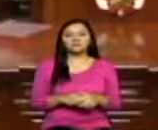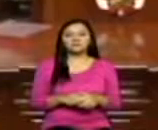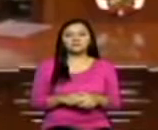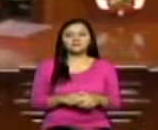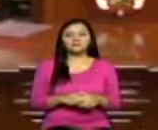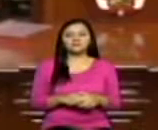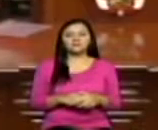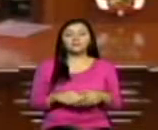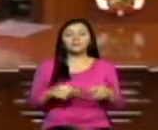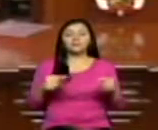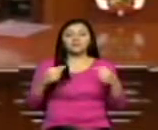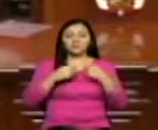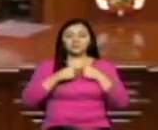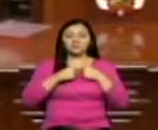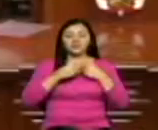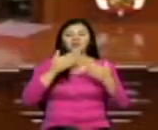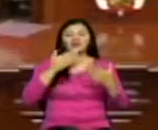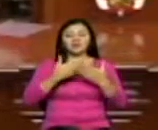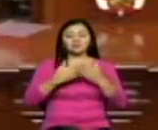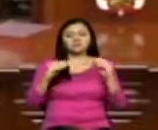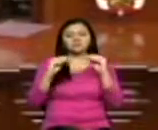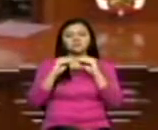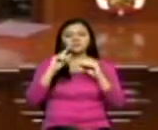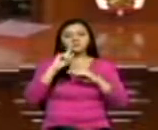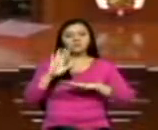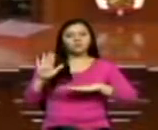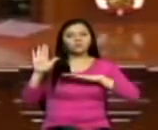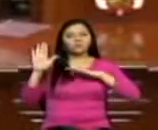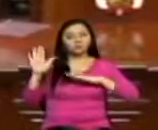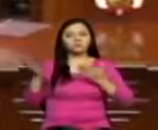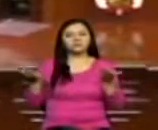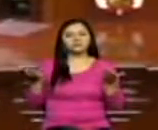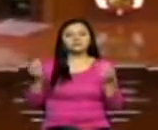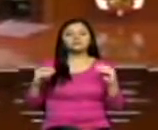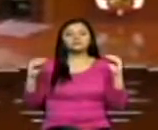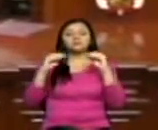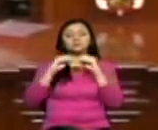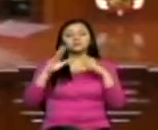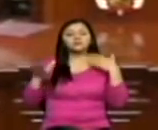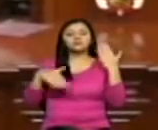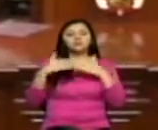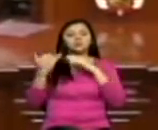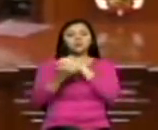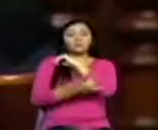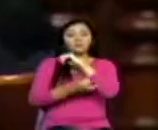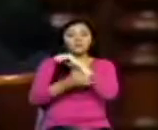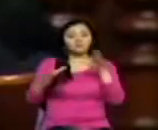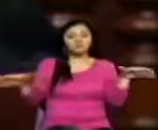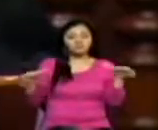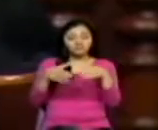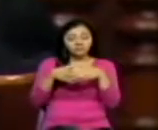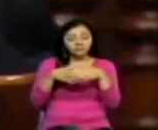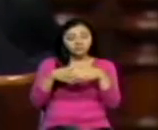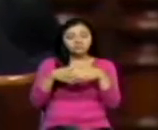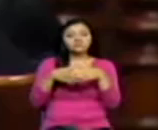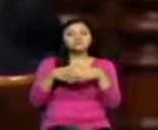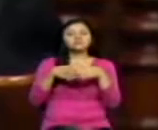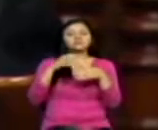mi agradecimiento y compromiso para que el país entero